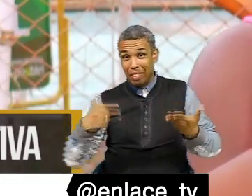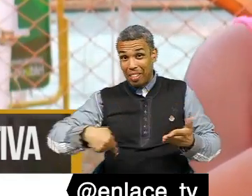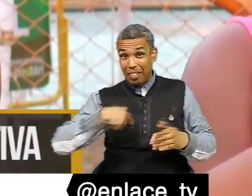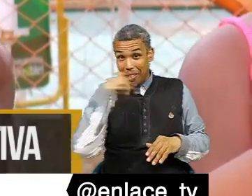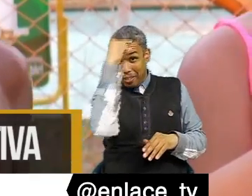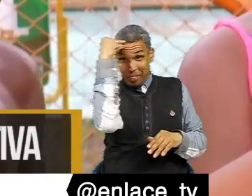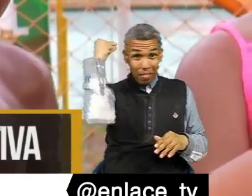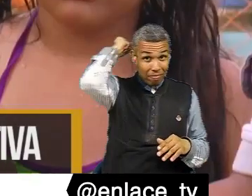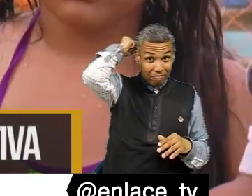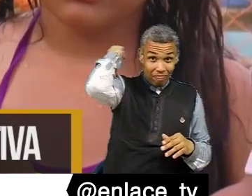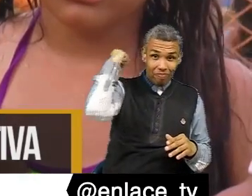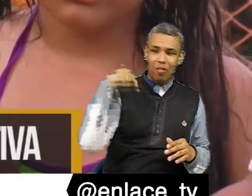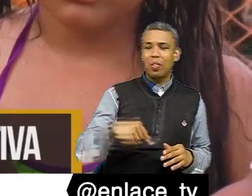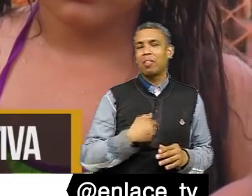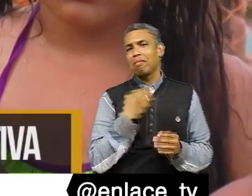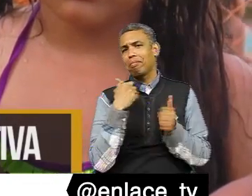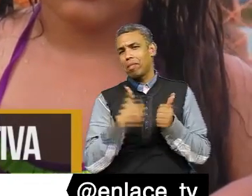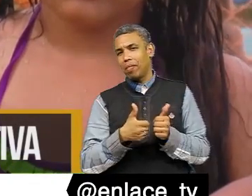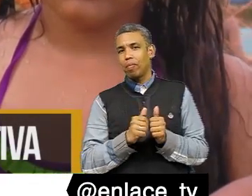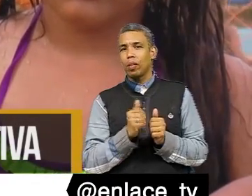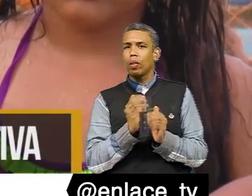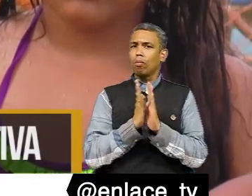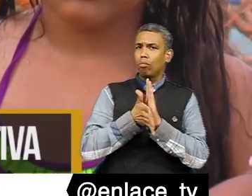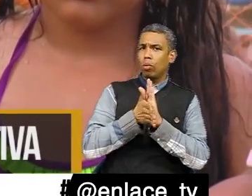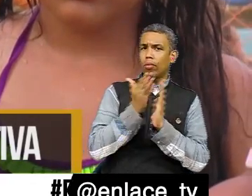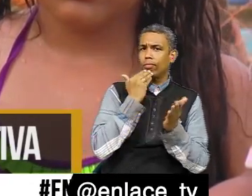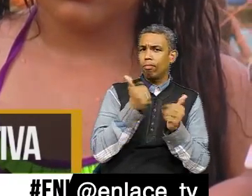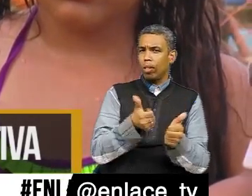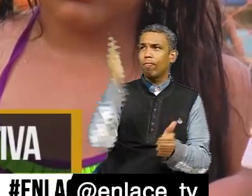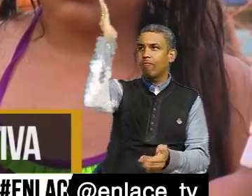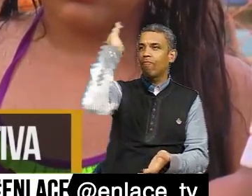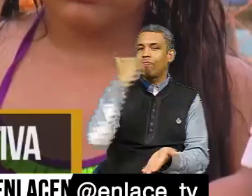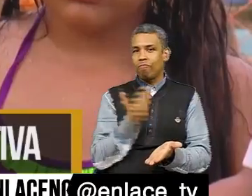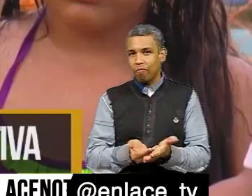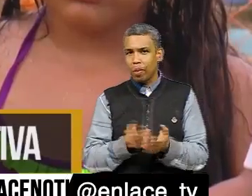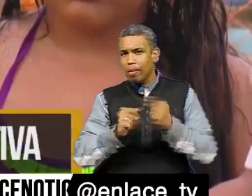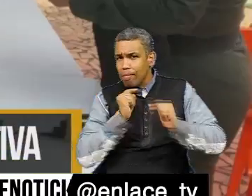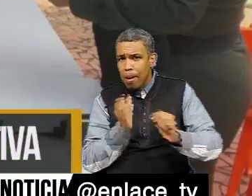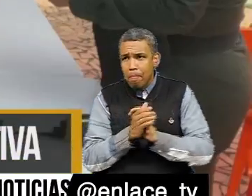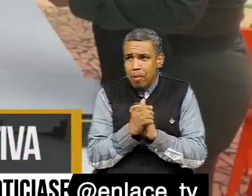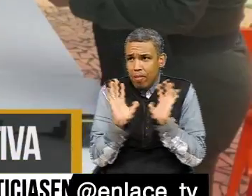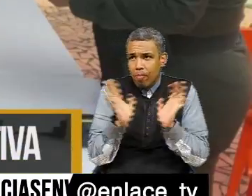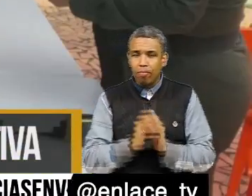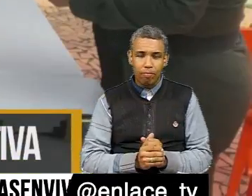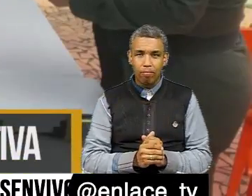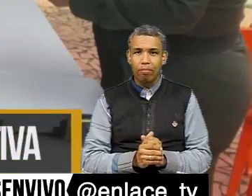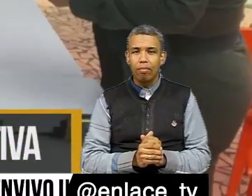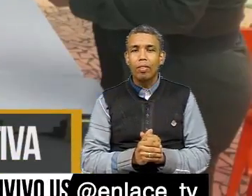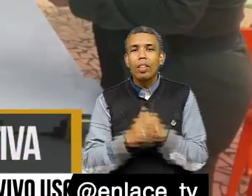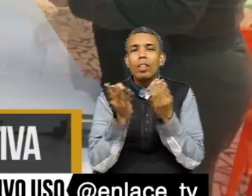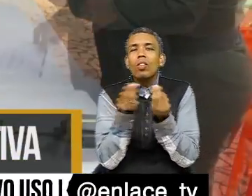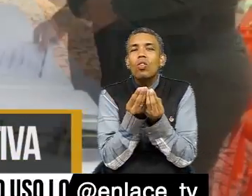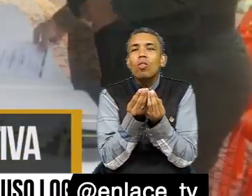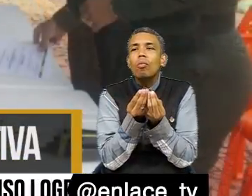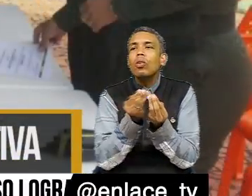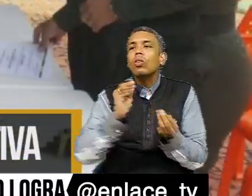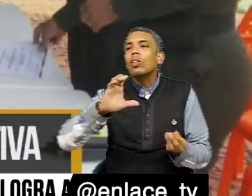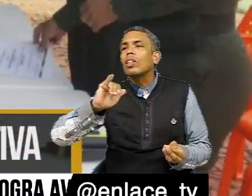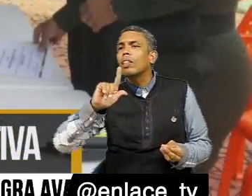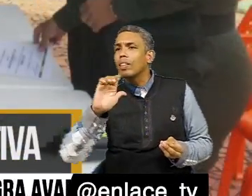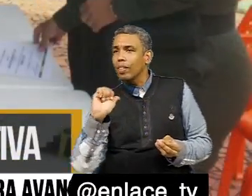recreacional, muy divertida. Pasado bien, gracias a Dios, con todos los amigos y todo. El combo de Cilia también recibió